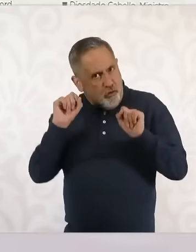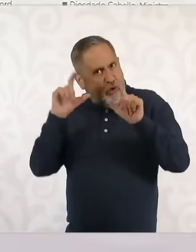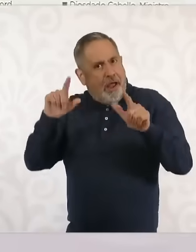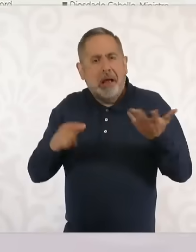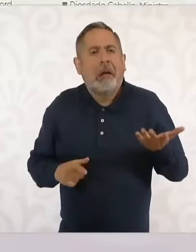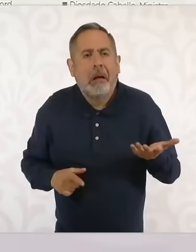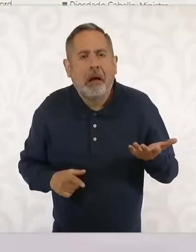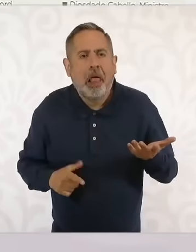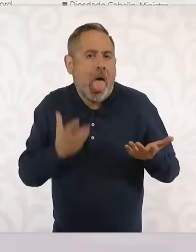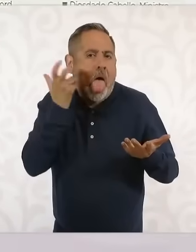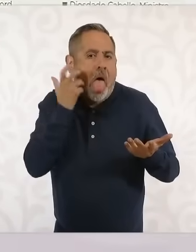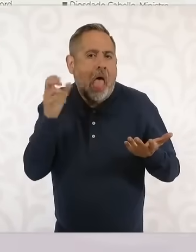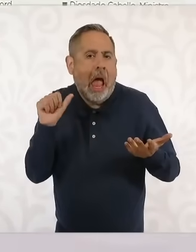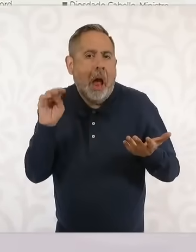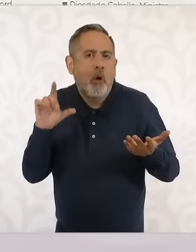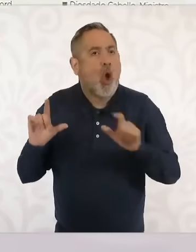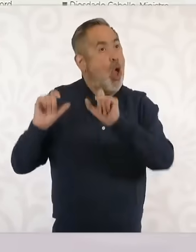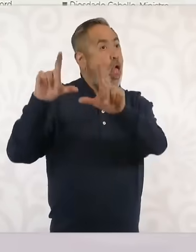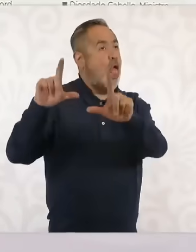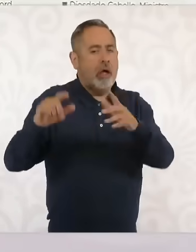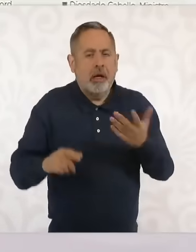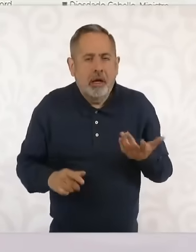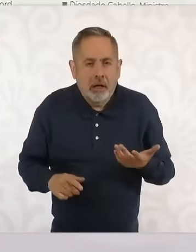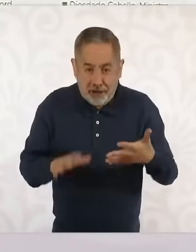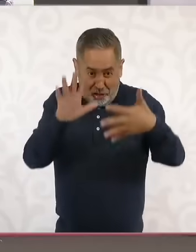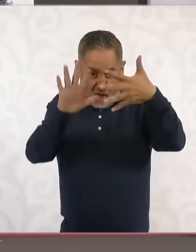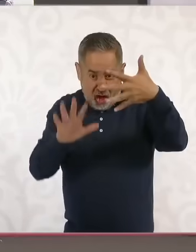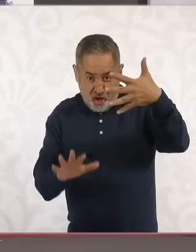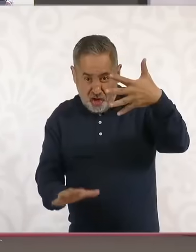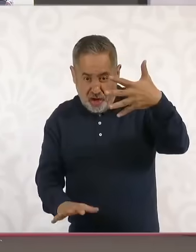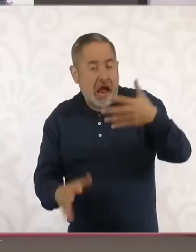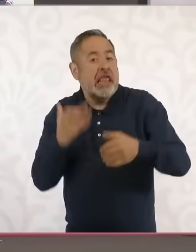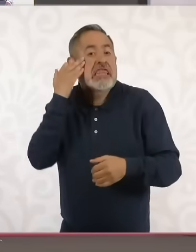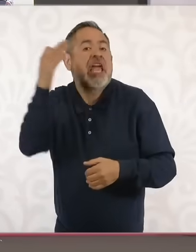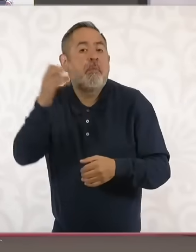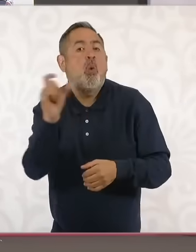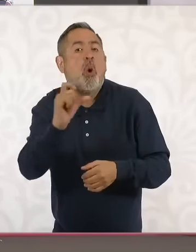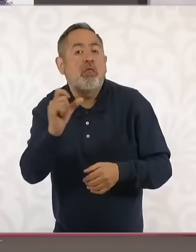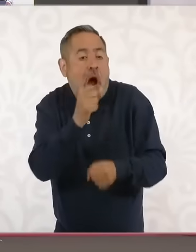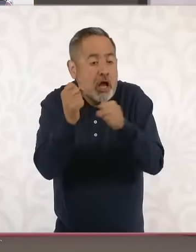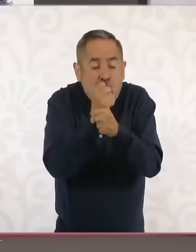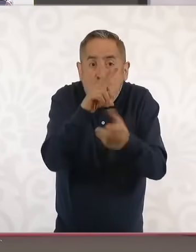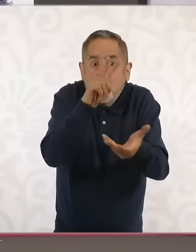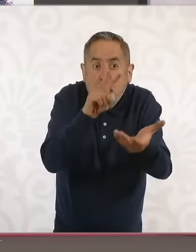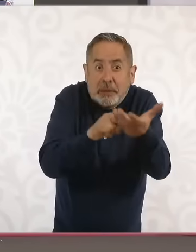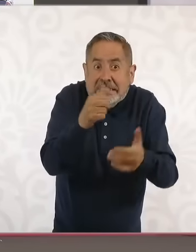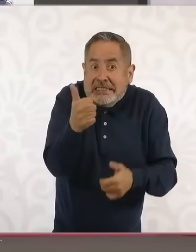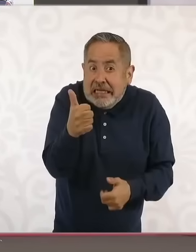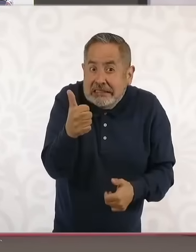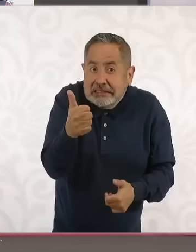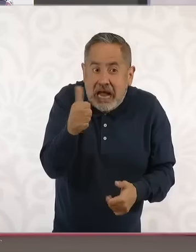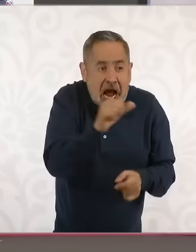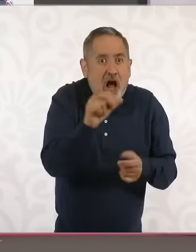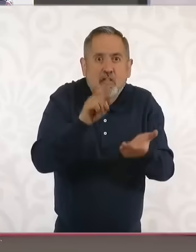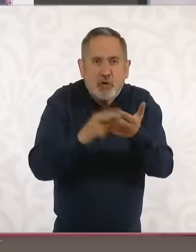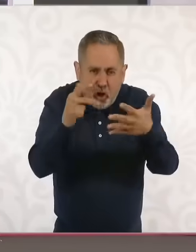Toda la nota tiene que ver con el 2006, el 2008,